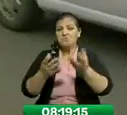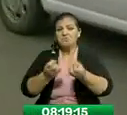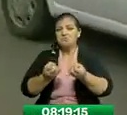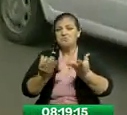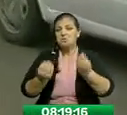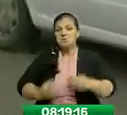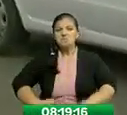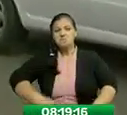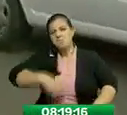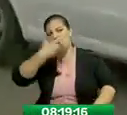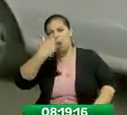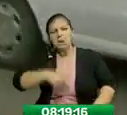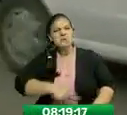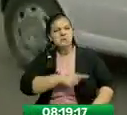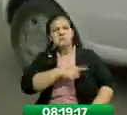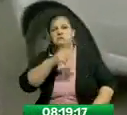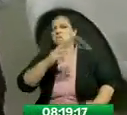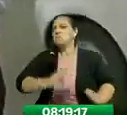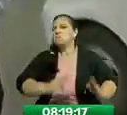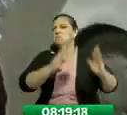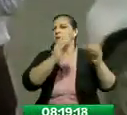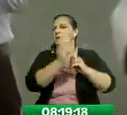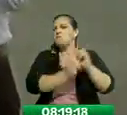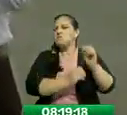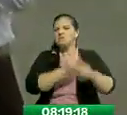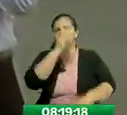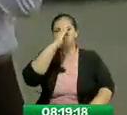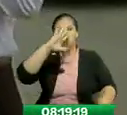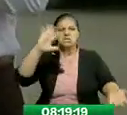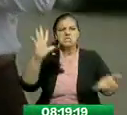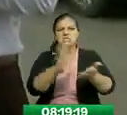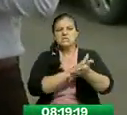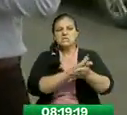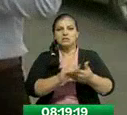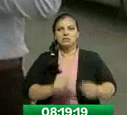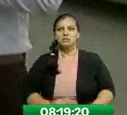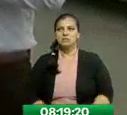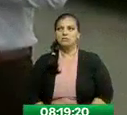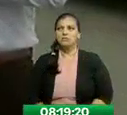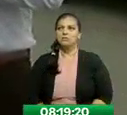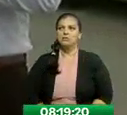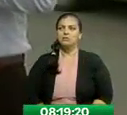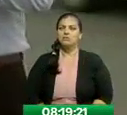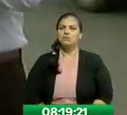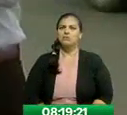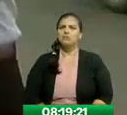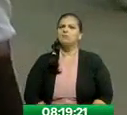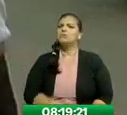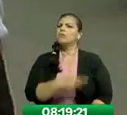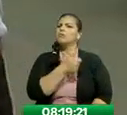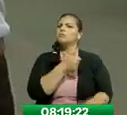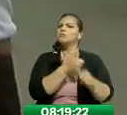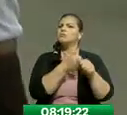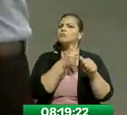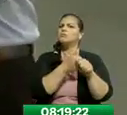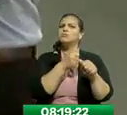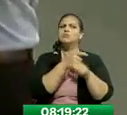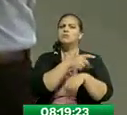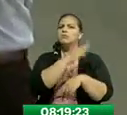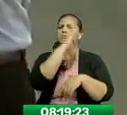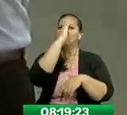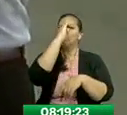Amigo, ¿pensó por un momento que le iba a pasar esto ya en horas de la mañana y cerca a la UPC? No, no pensé nada